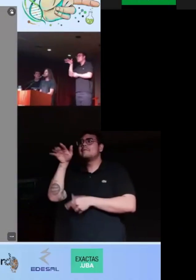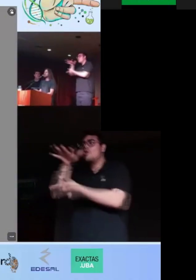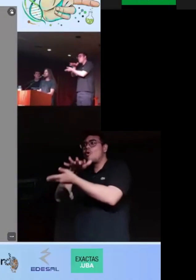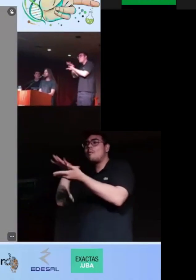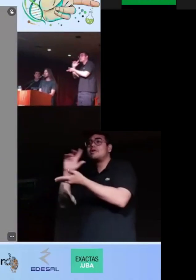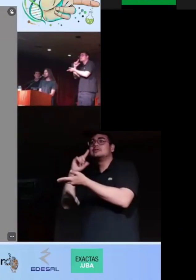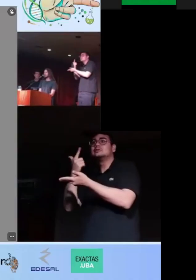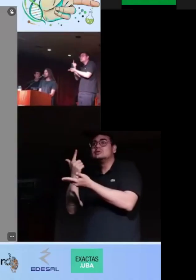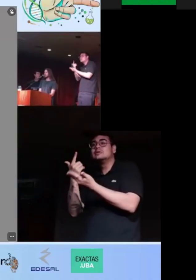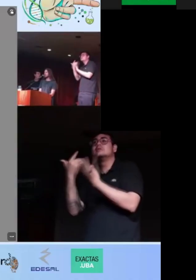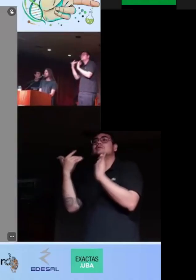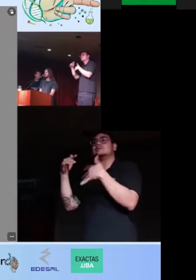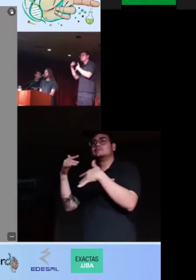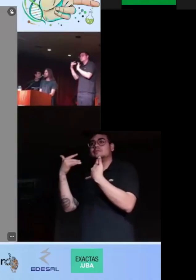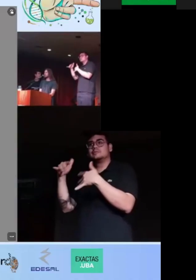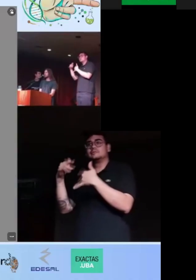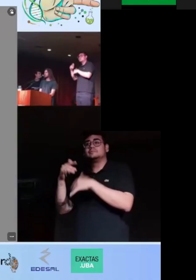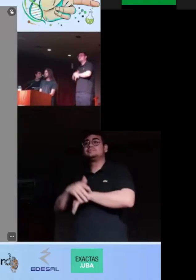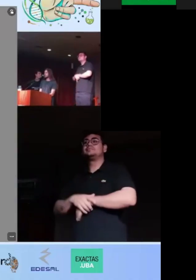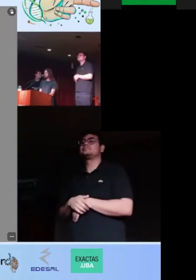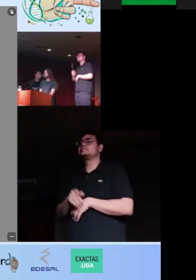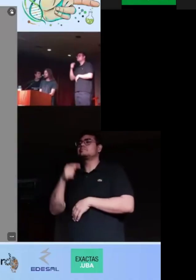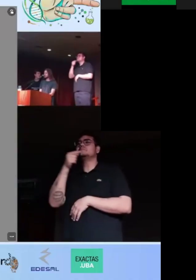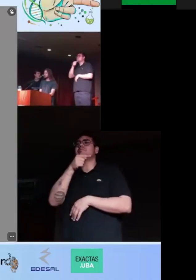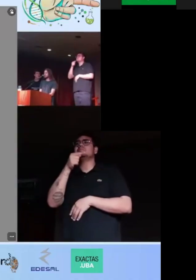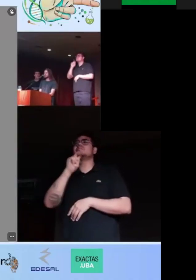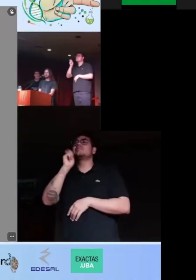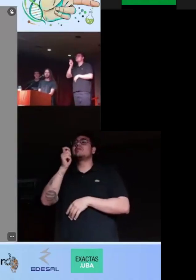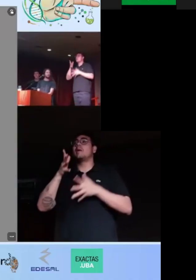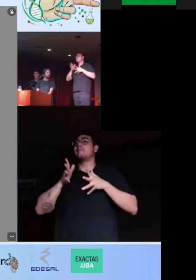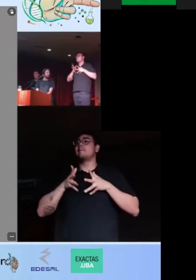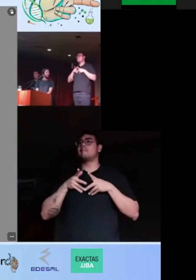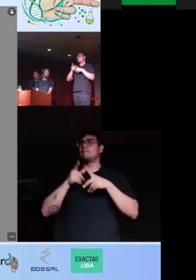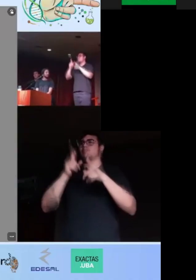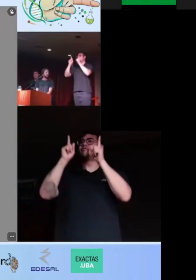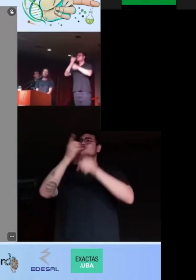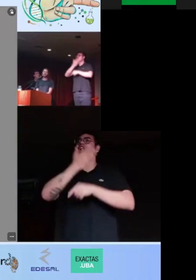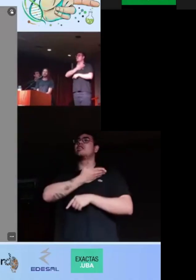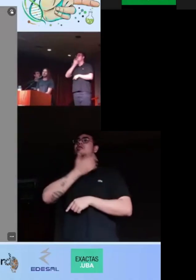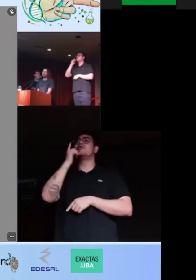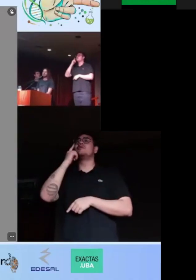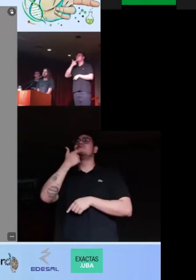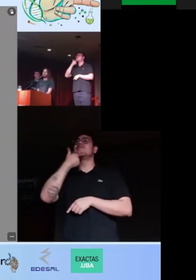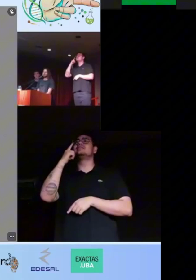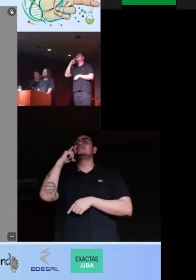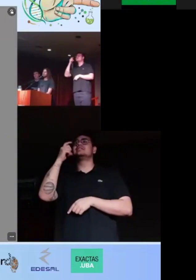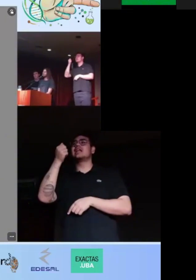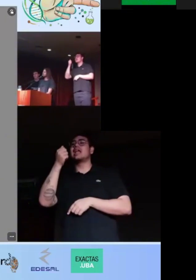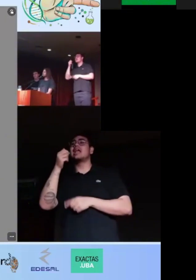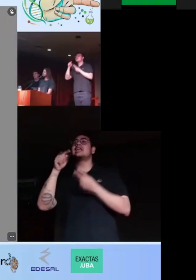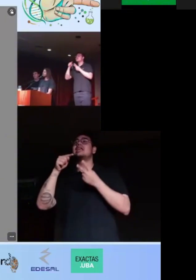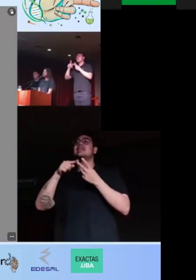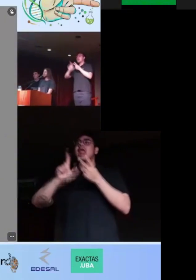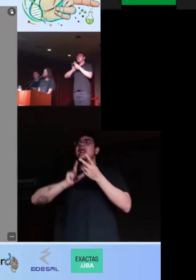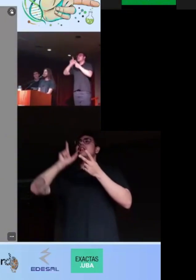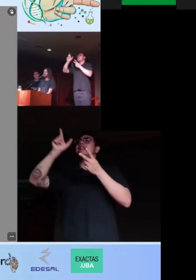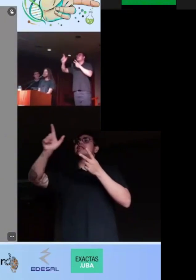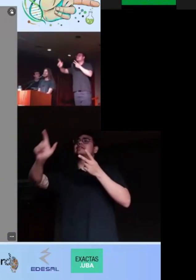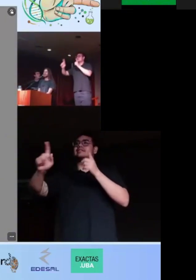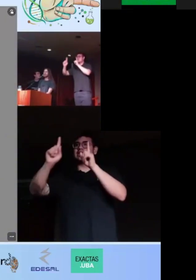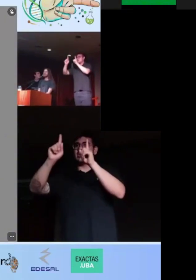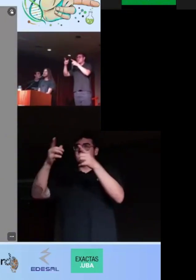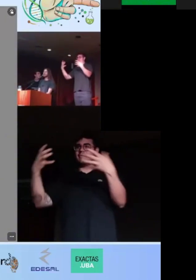participamos tanto estudiantes de la licenciatura como del profesorado de física. Bueno, y la ayuda fundamental